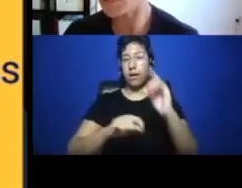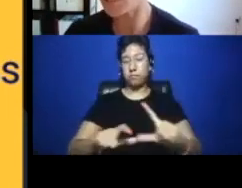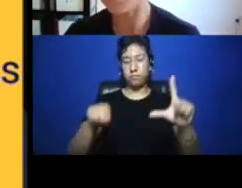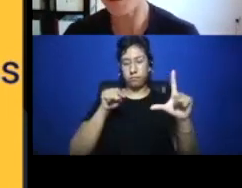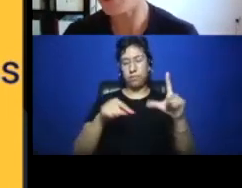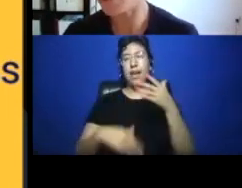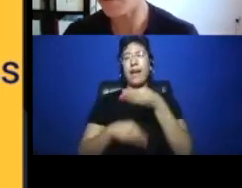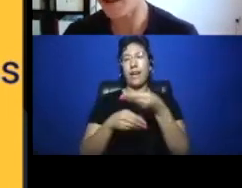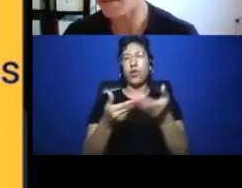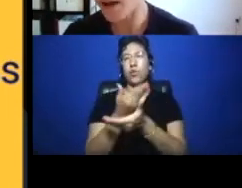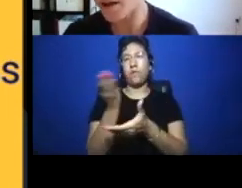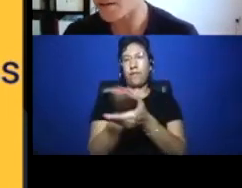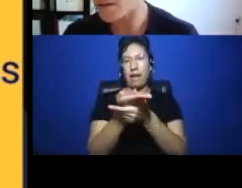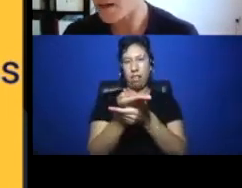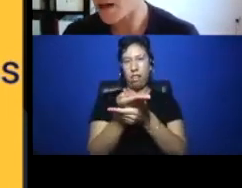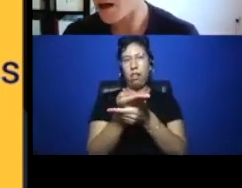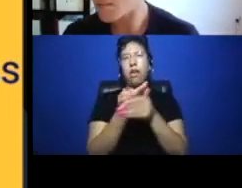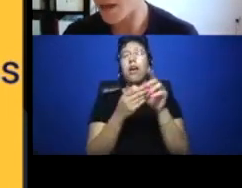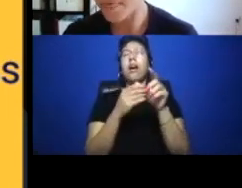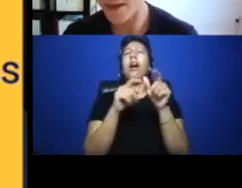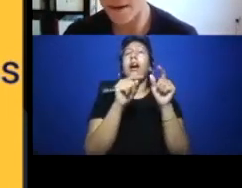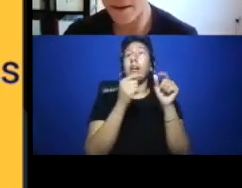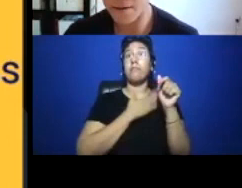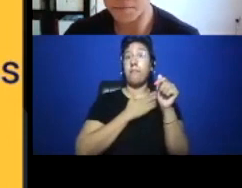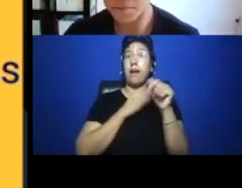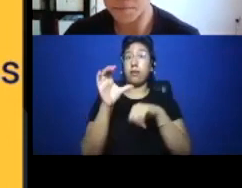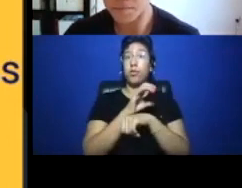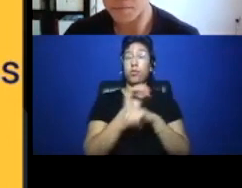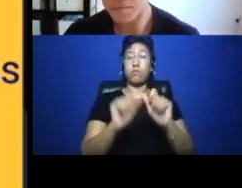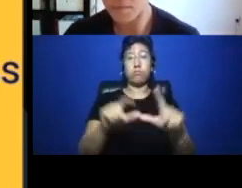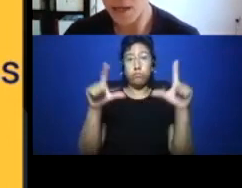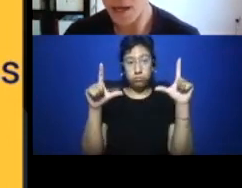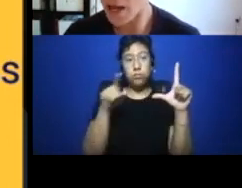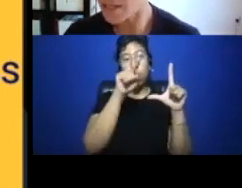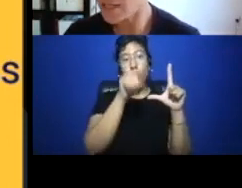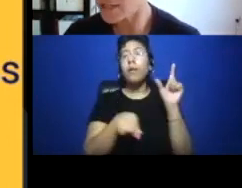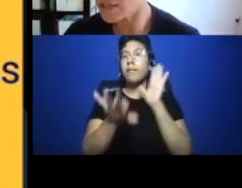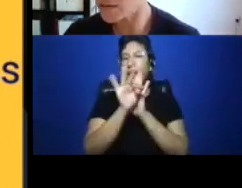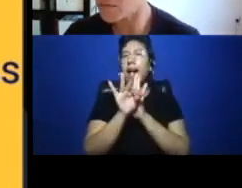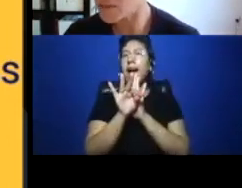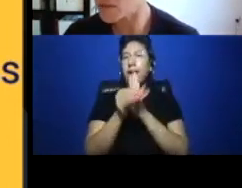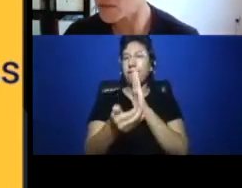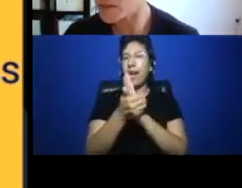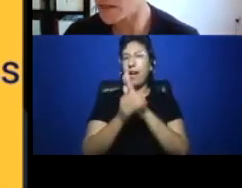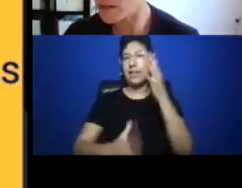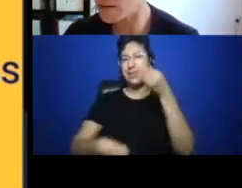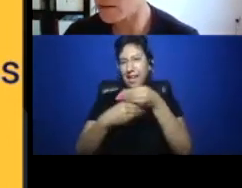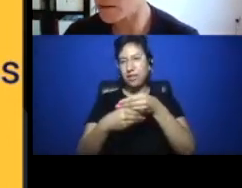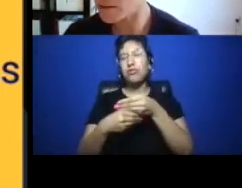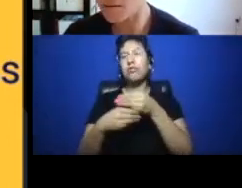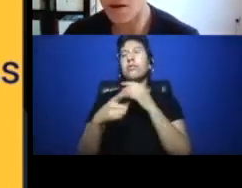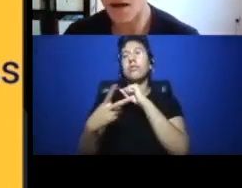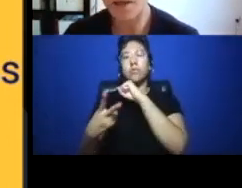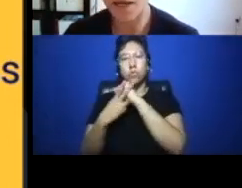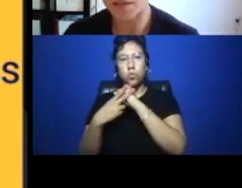un nuevo archivo. Y lo que va a hacer es que me va a dar la oportunidad de encontrar un archivo y ese archivo puedo adjuntarlo y va a